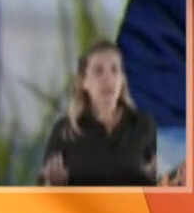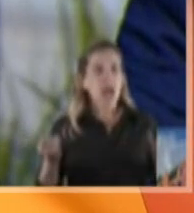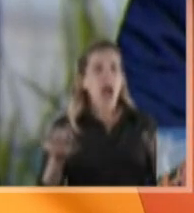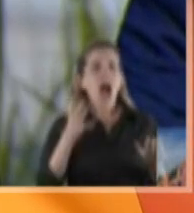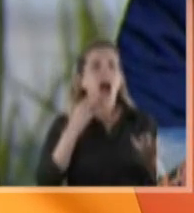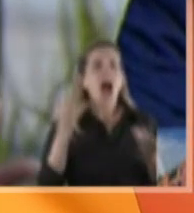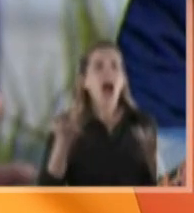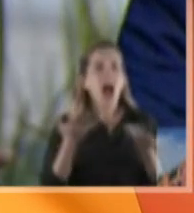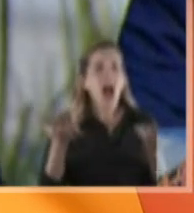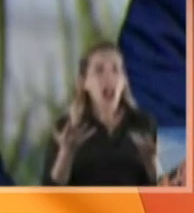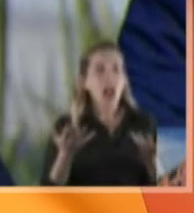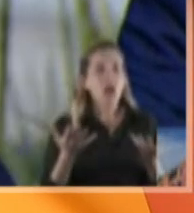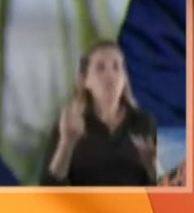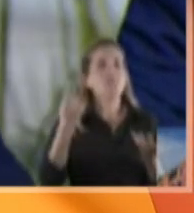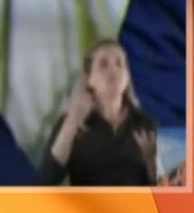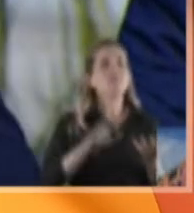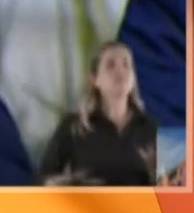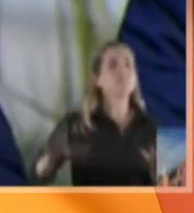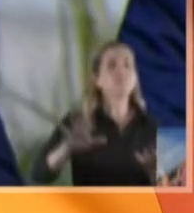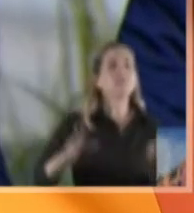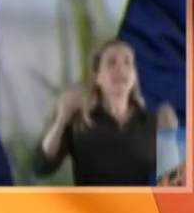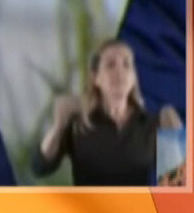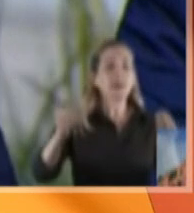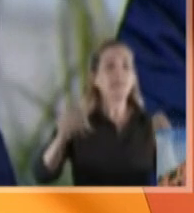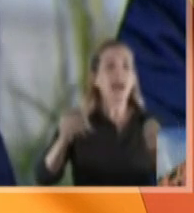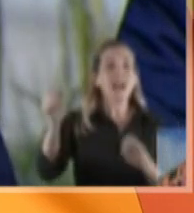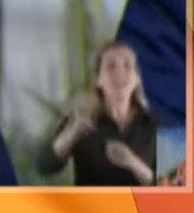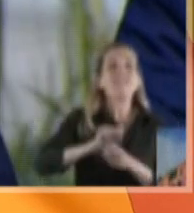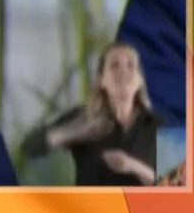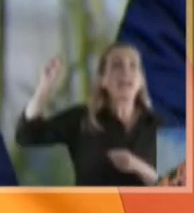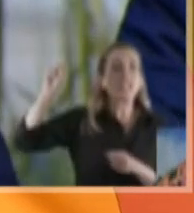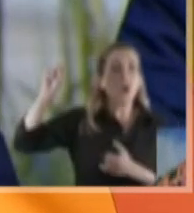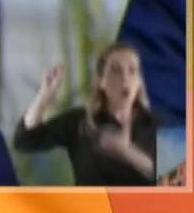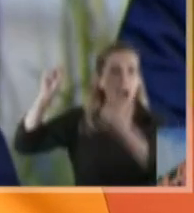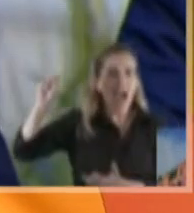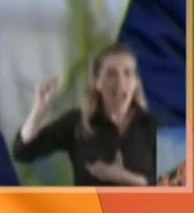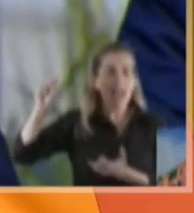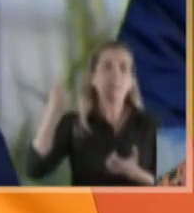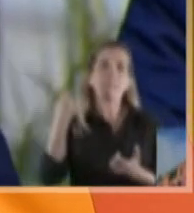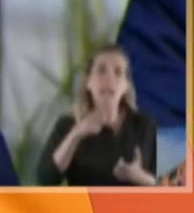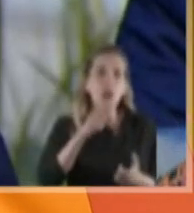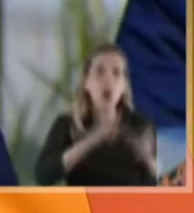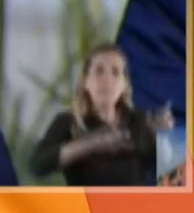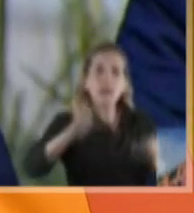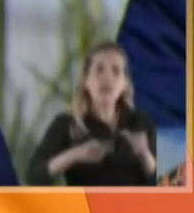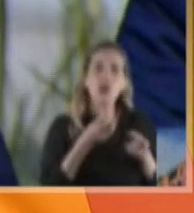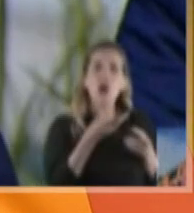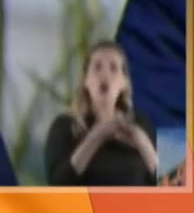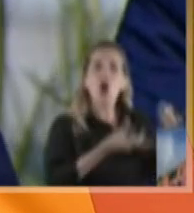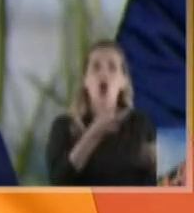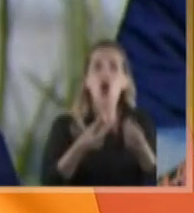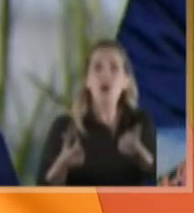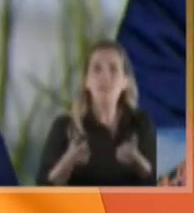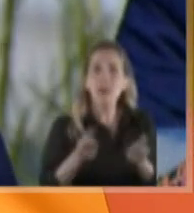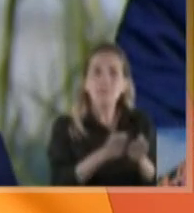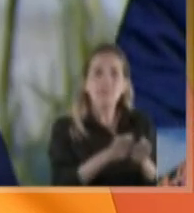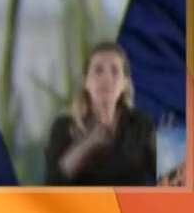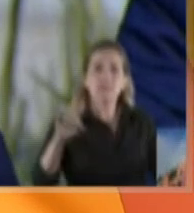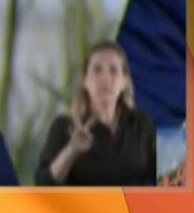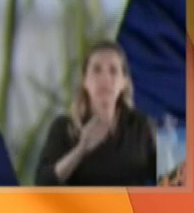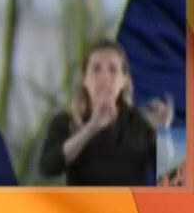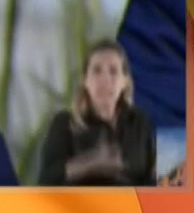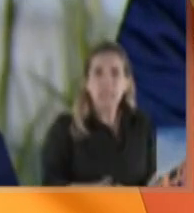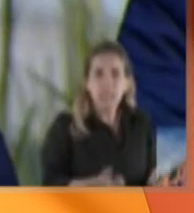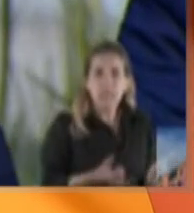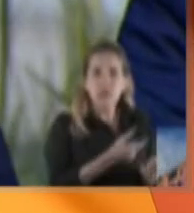de la nación Cristina Fernández de kirchner el presidente se había mantenido firme en su voluntad de ser candidato de tratar de repetir